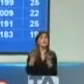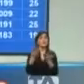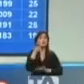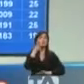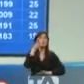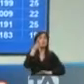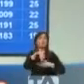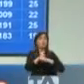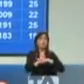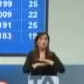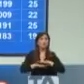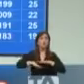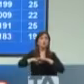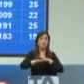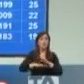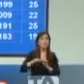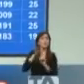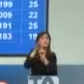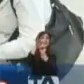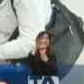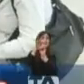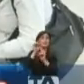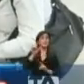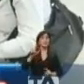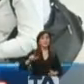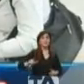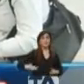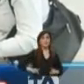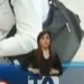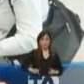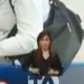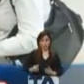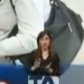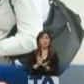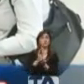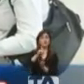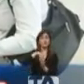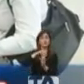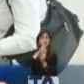públicos básicos, especialmente el servicio de salud y seguridad interna.